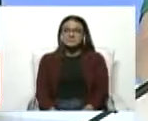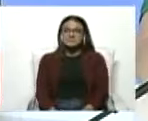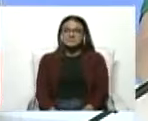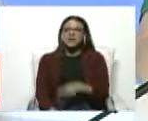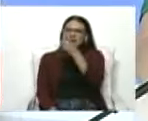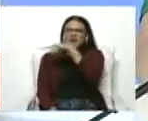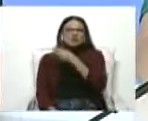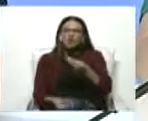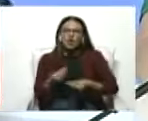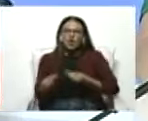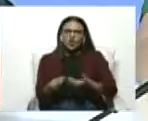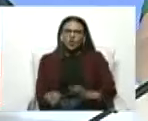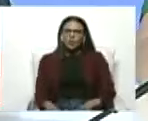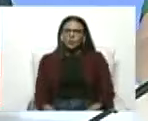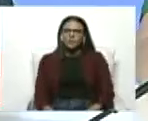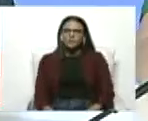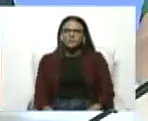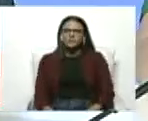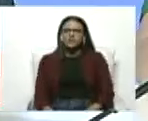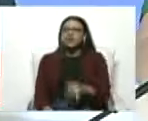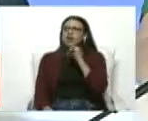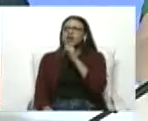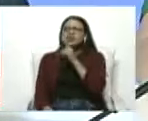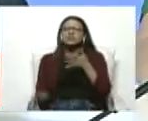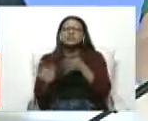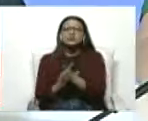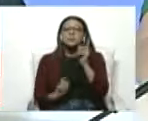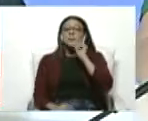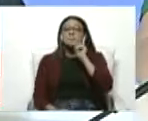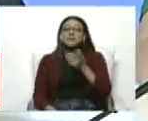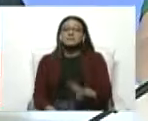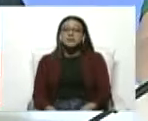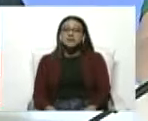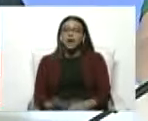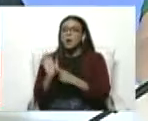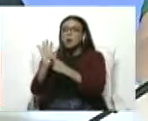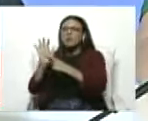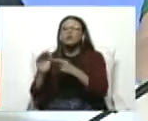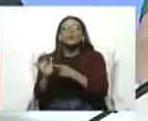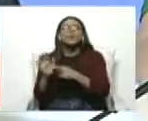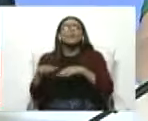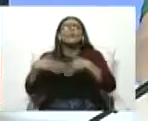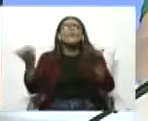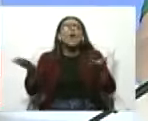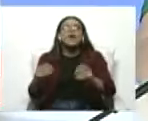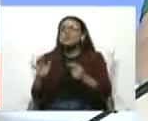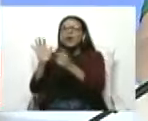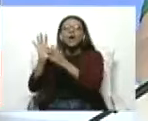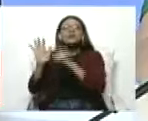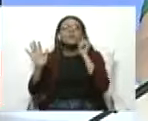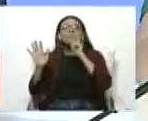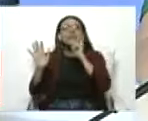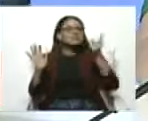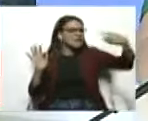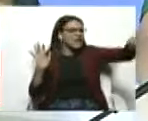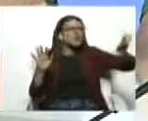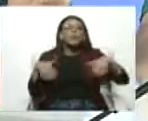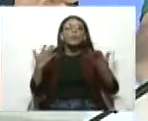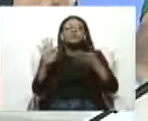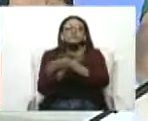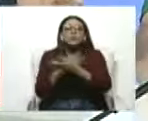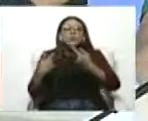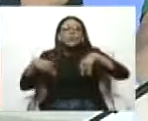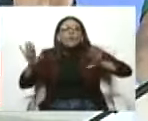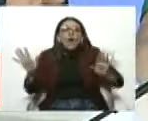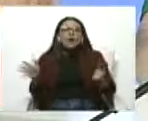Agarran y sacan noticias que uno dice, ¿cuándo pasó esto? Jamás pasó. ¿O tú crees que esto es el